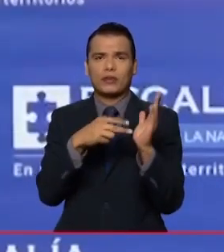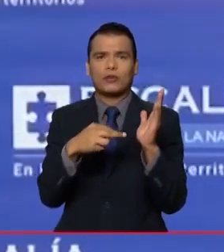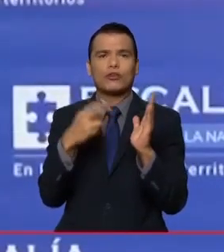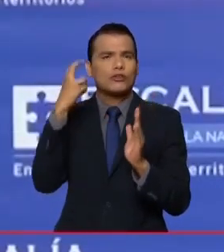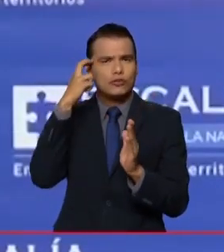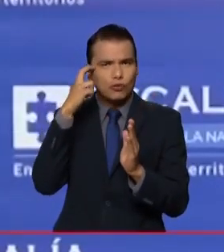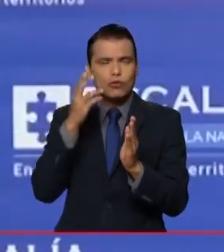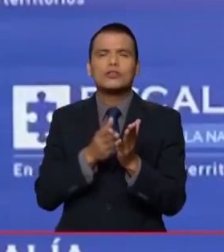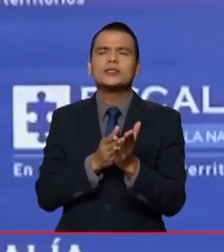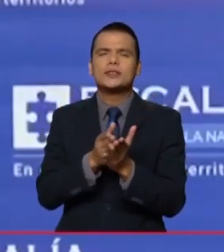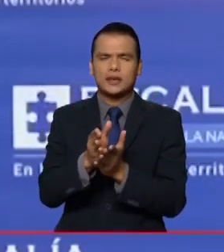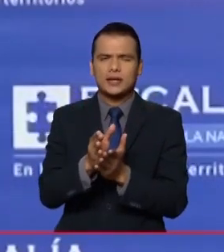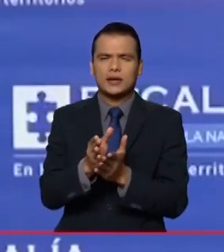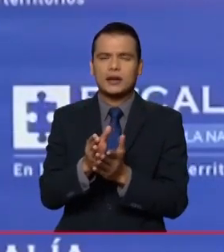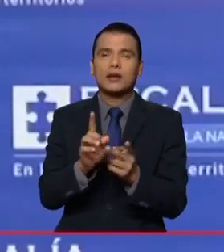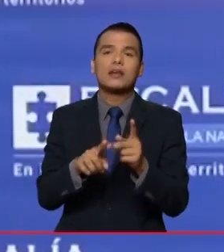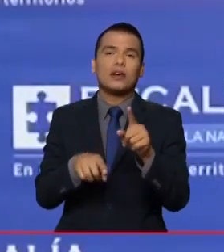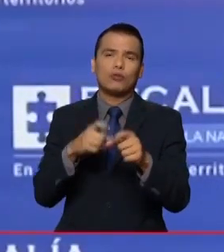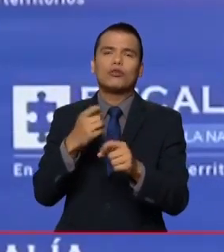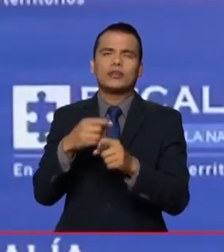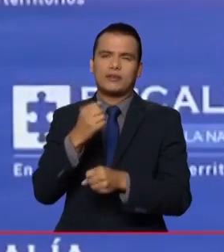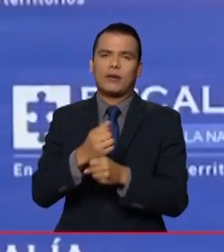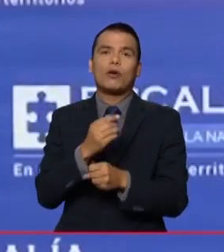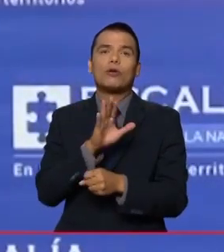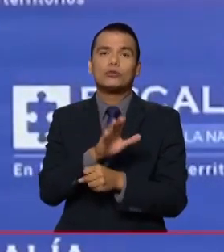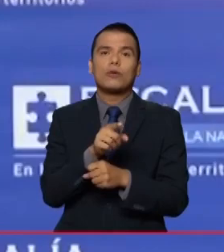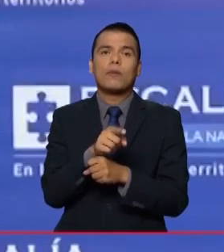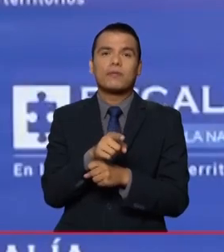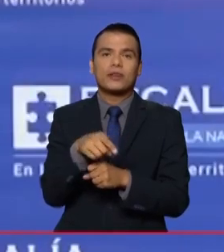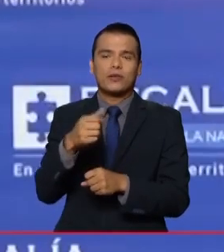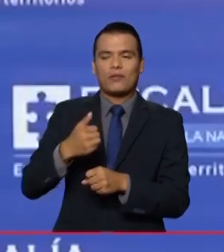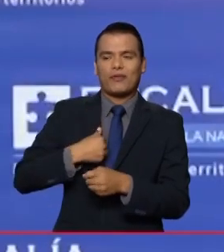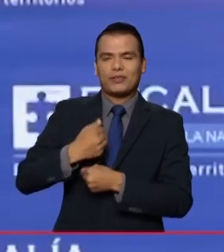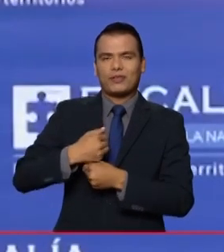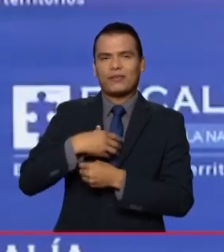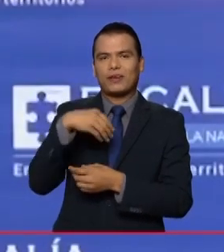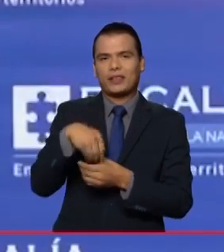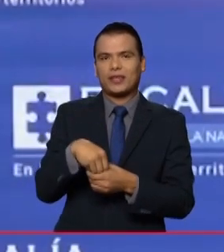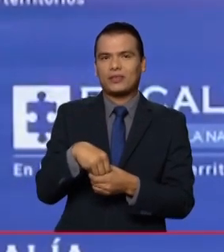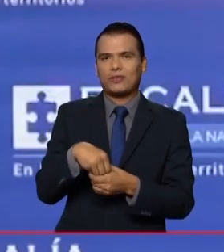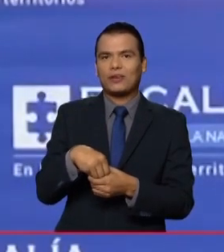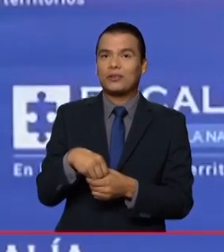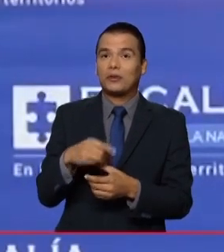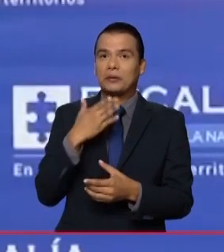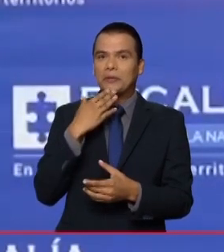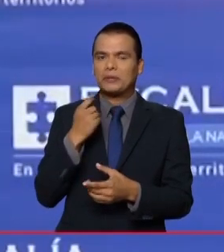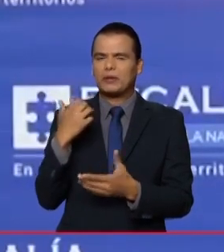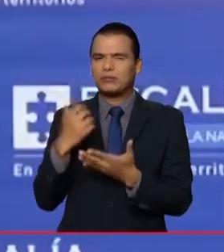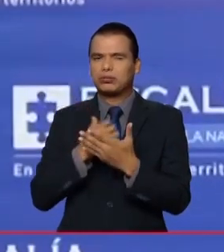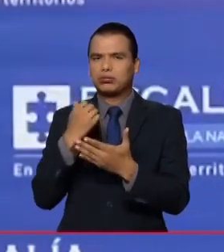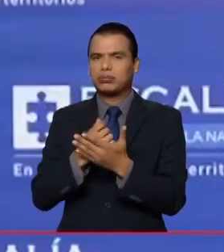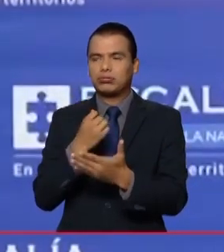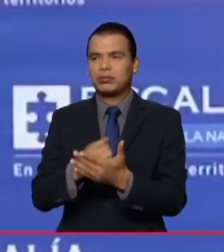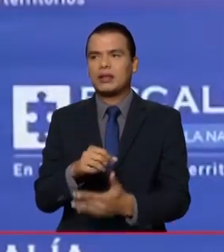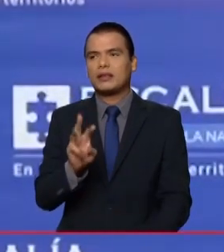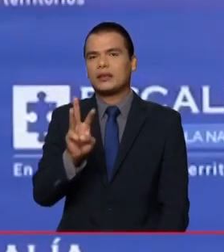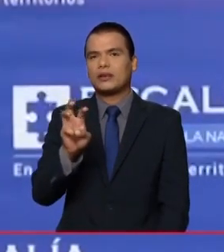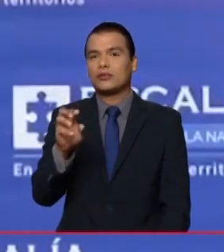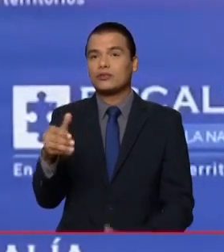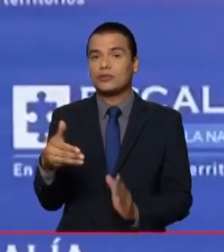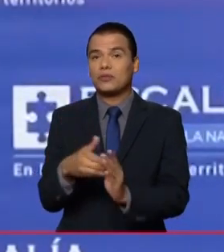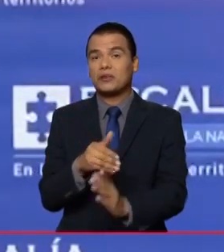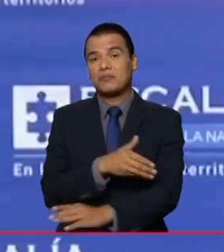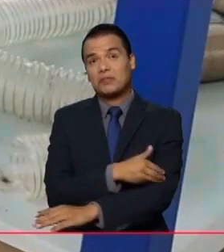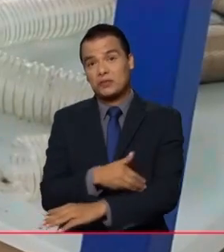aprovechando sus cargos al interior de la institución, presuntamente se apropiaron de más de 38 mil millones de pesos.